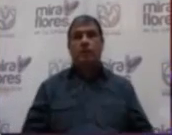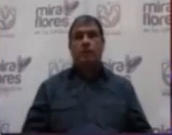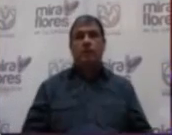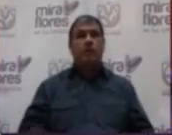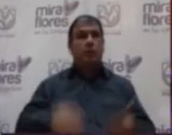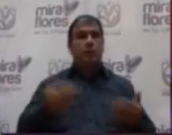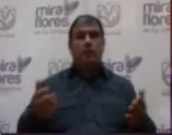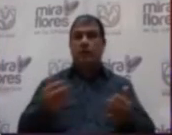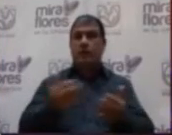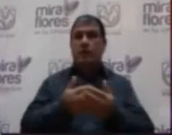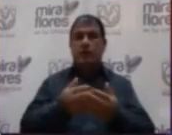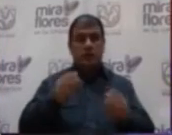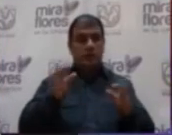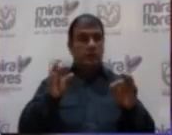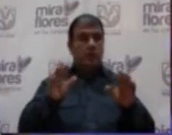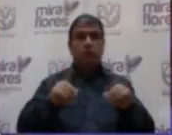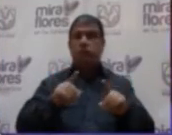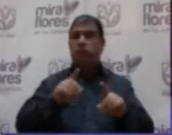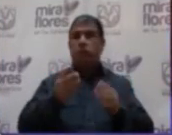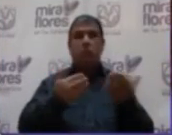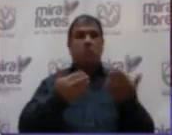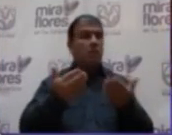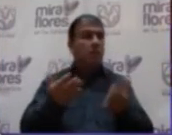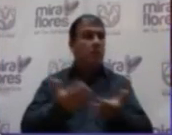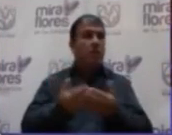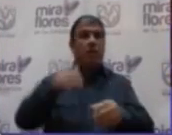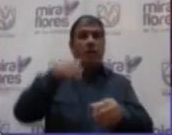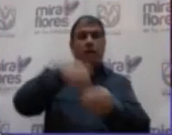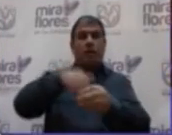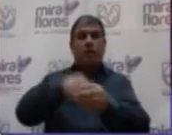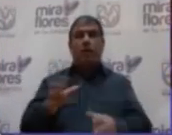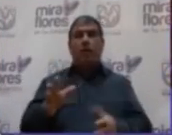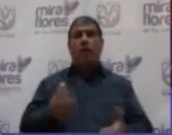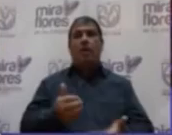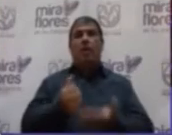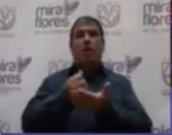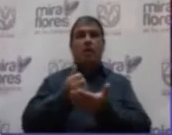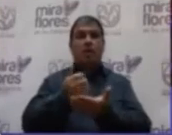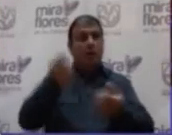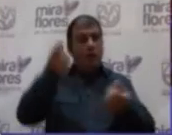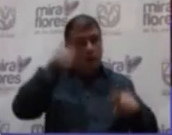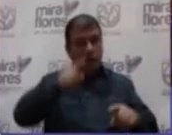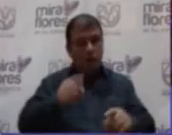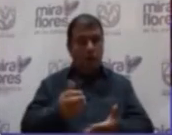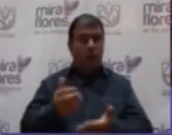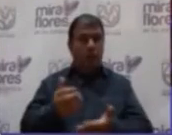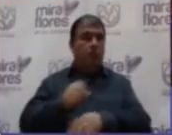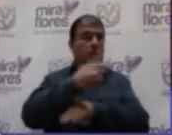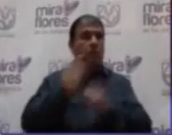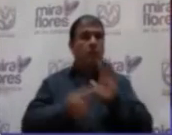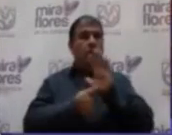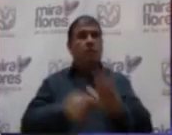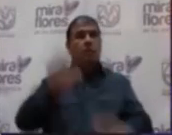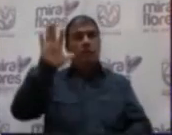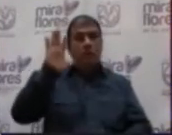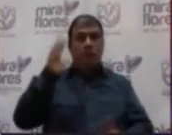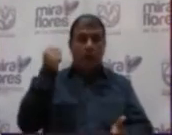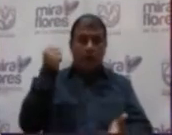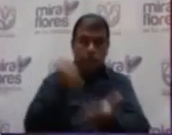más intervenciones, vamos a proceder a votar. Aquellos miembros del Consejo que estén a favor, sírvanse a expresarlo en señal de conformidad. Se